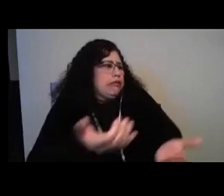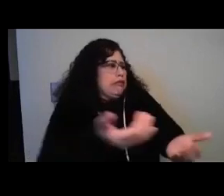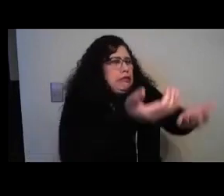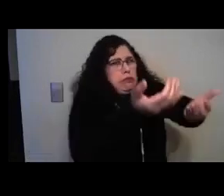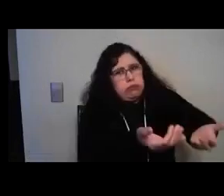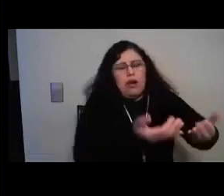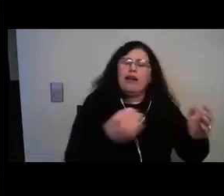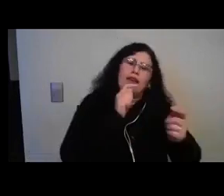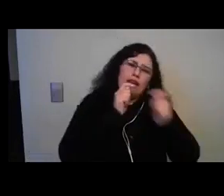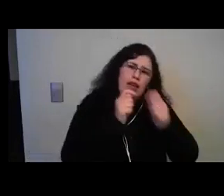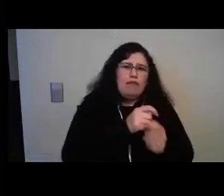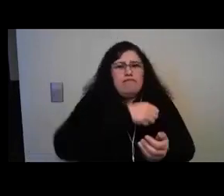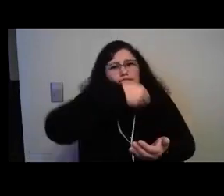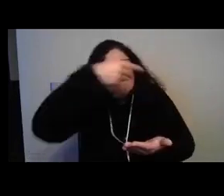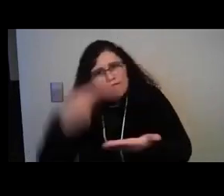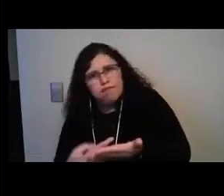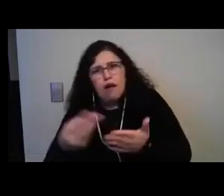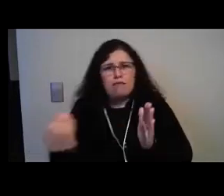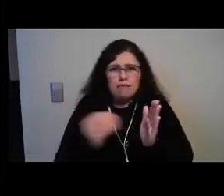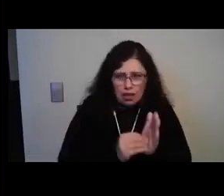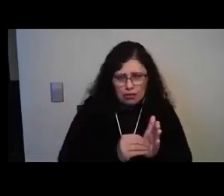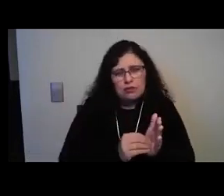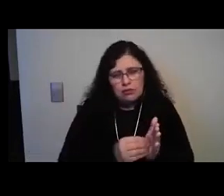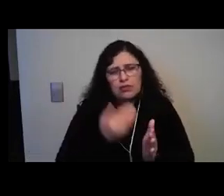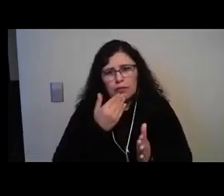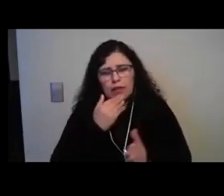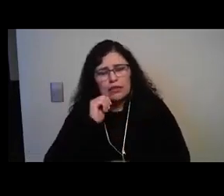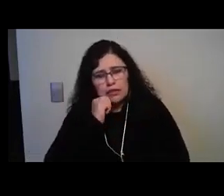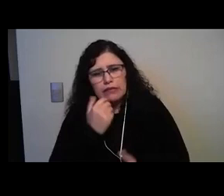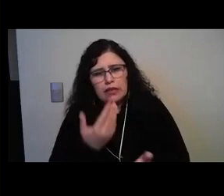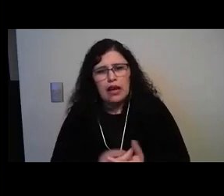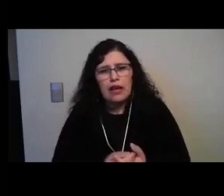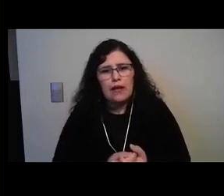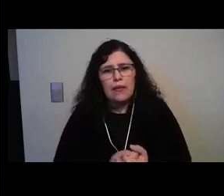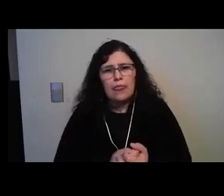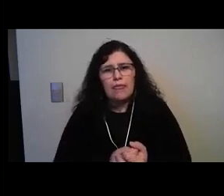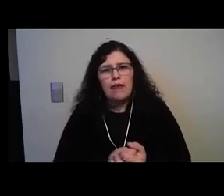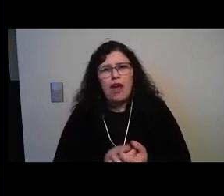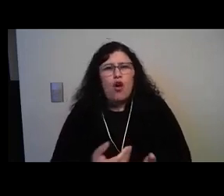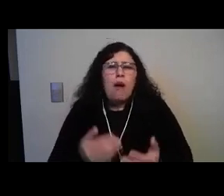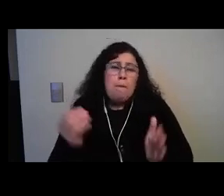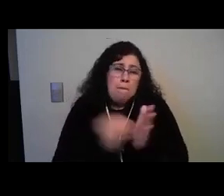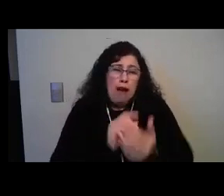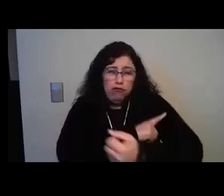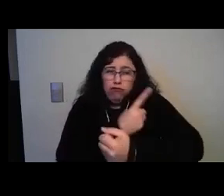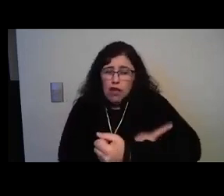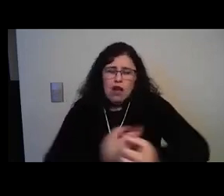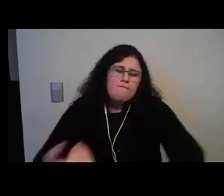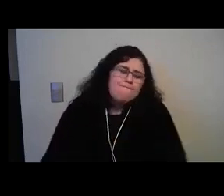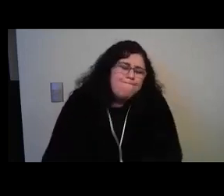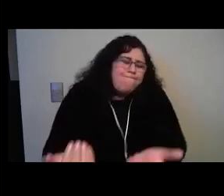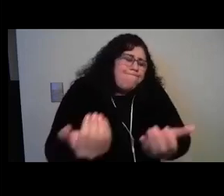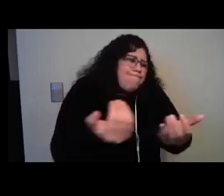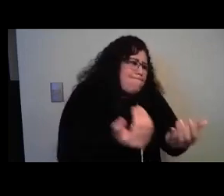mayor riesgo de caída, ya va a significar que usted tenga que hacer mucho más fuerza para trasladar al paciente y